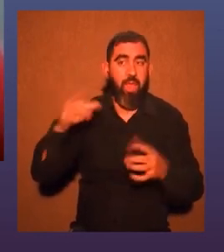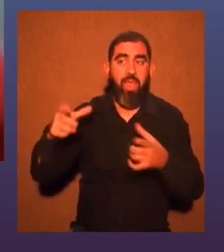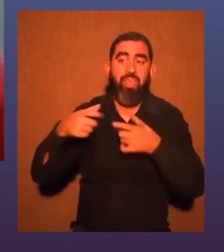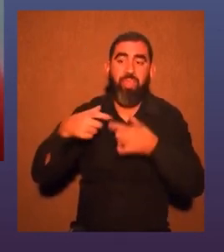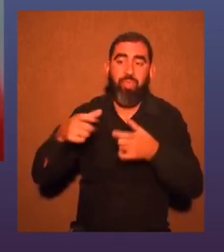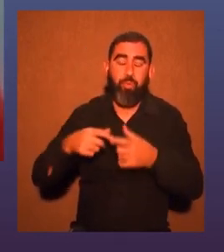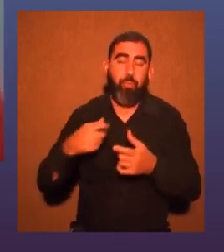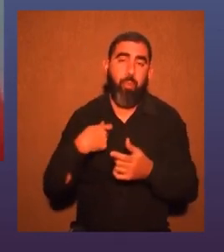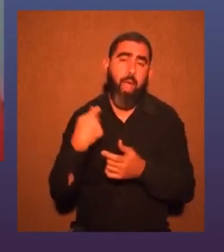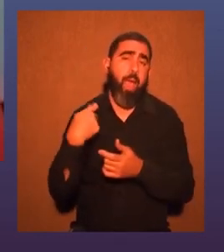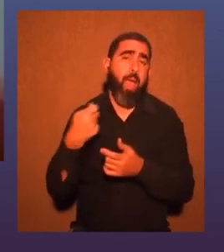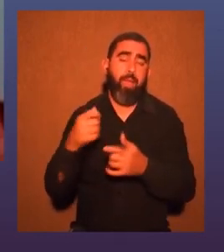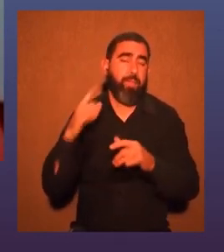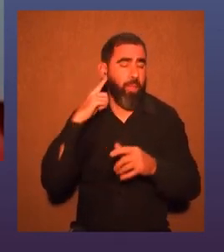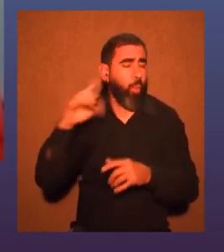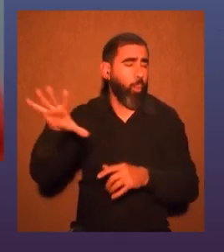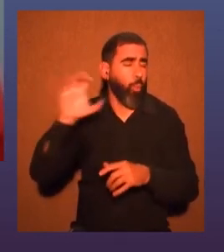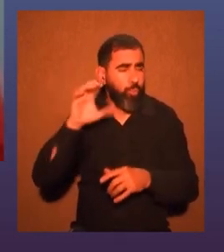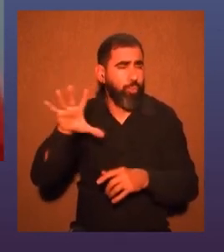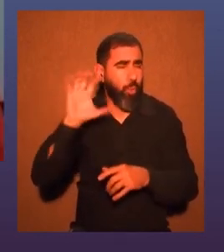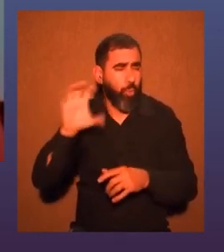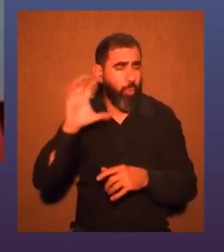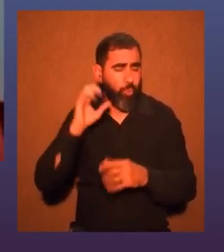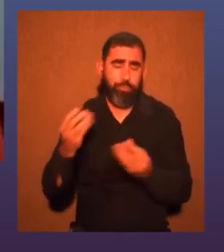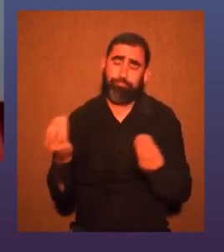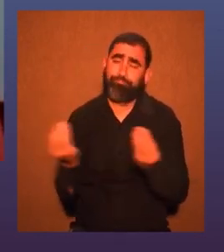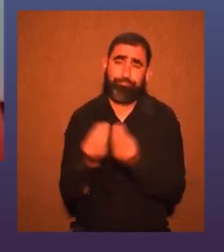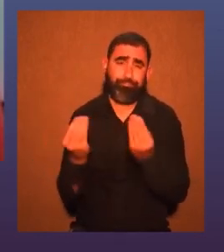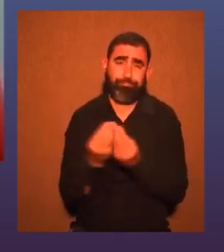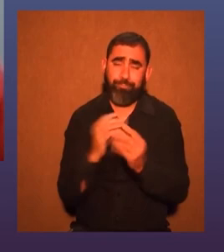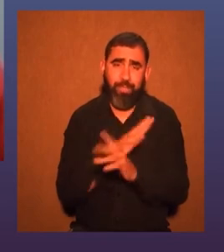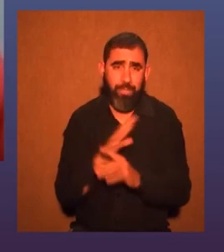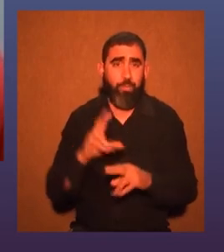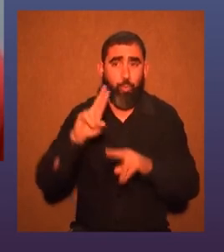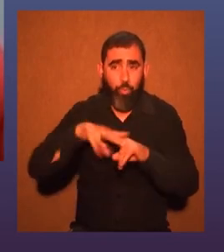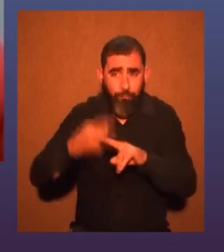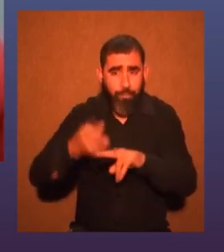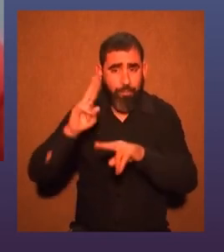¿no? los discos que tengo, no,